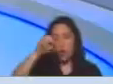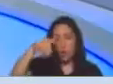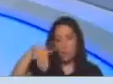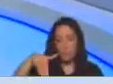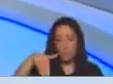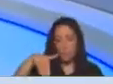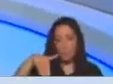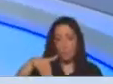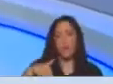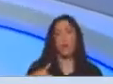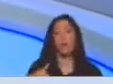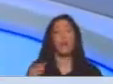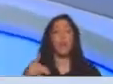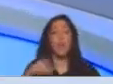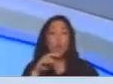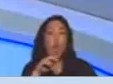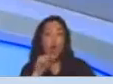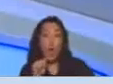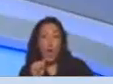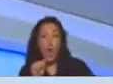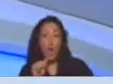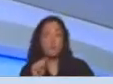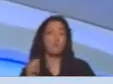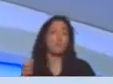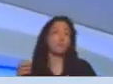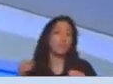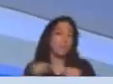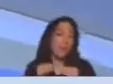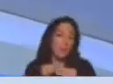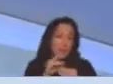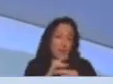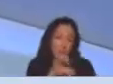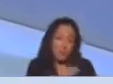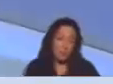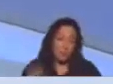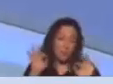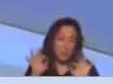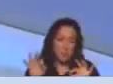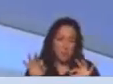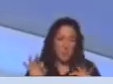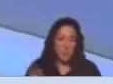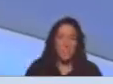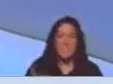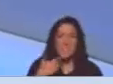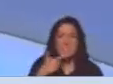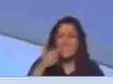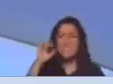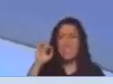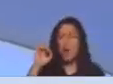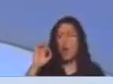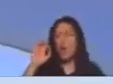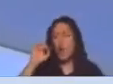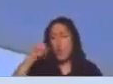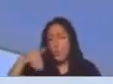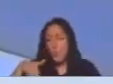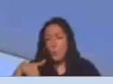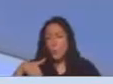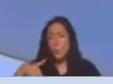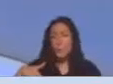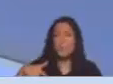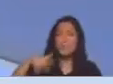información qué tal Nora muy buen día muy bien Silvia cómo estás bueno primero preguntarte Qué es un satélite saocom un satélite saocom es